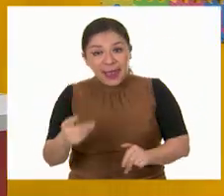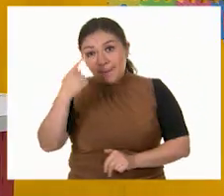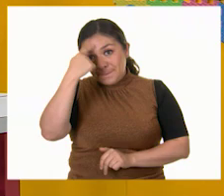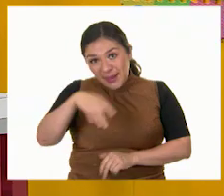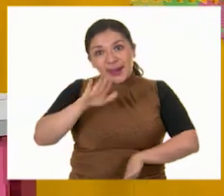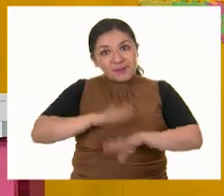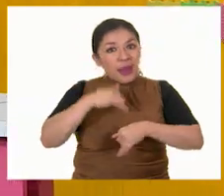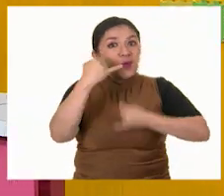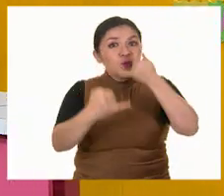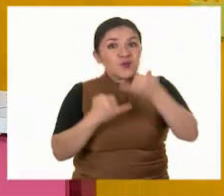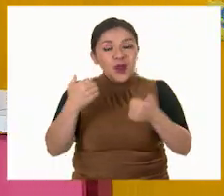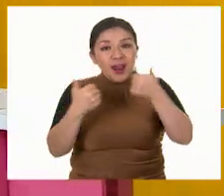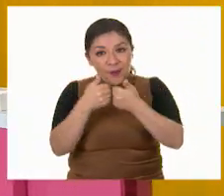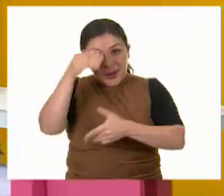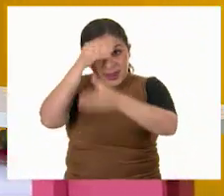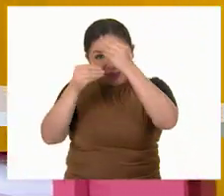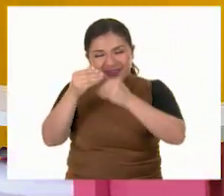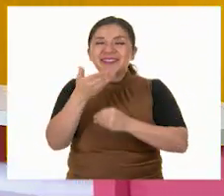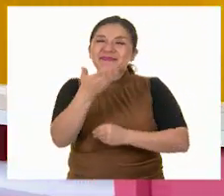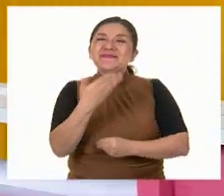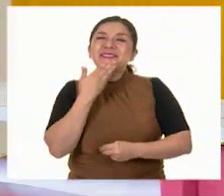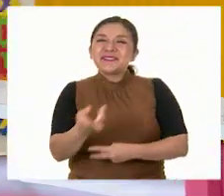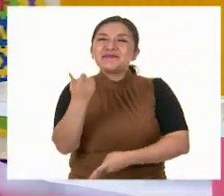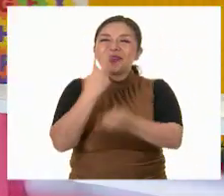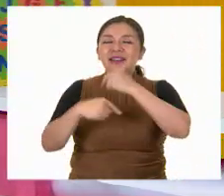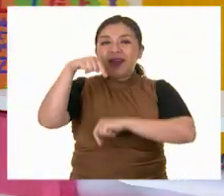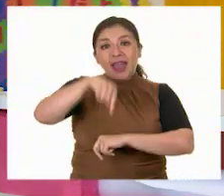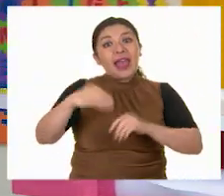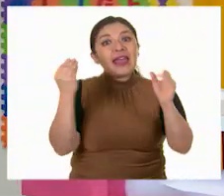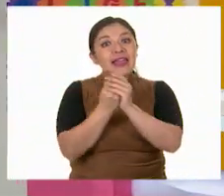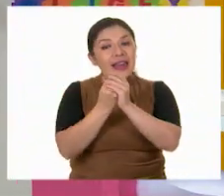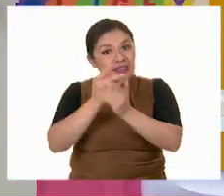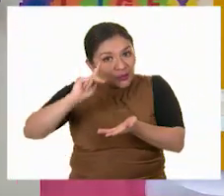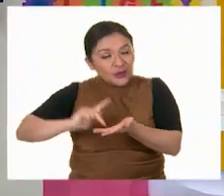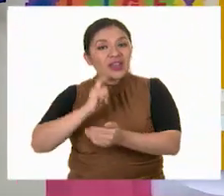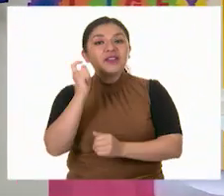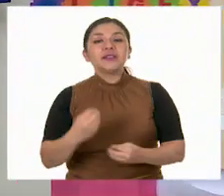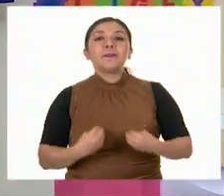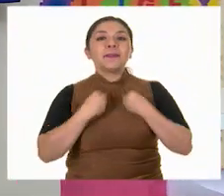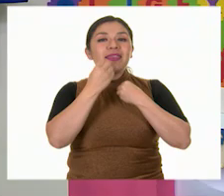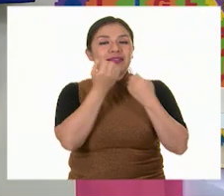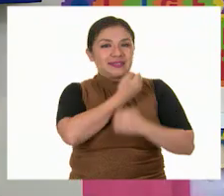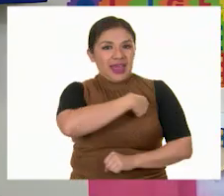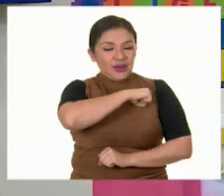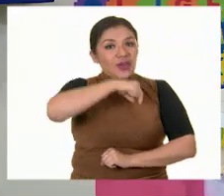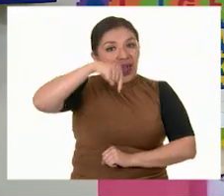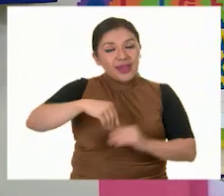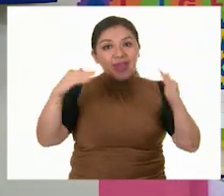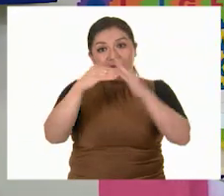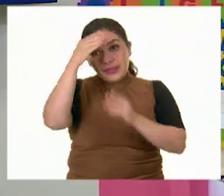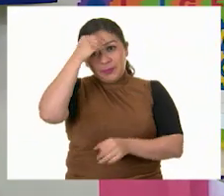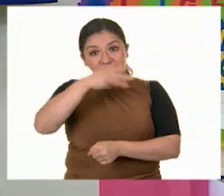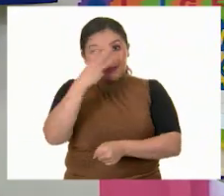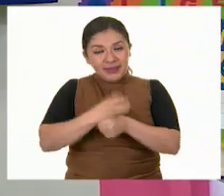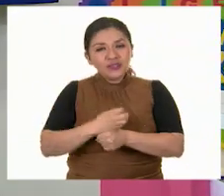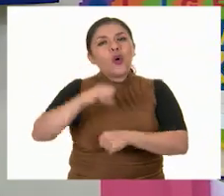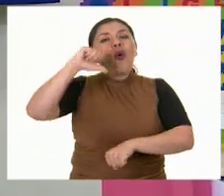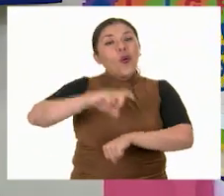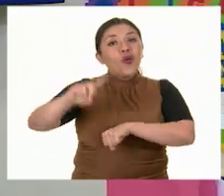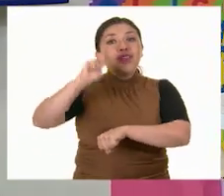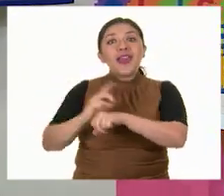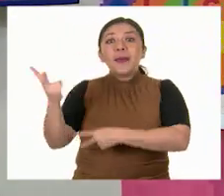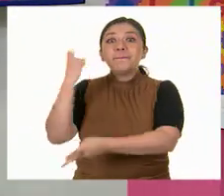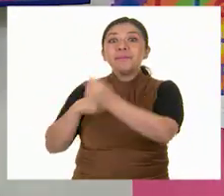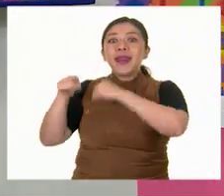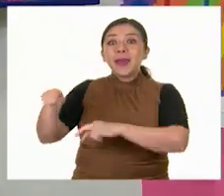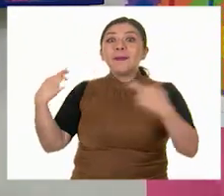para jugar y aprender? Bienvenidas y bienvenidos a una clase más de vida saludable en Aprende en Casa 3. El día de hoy nos